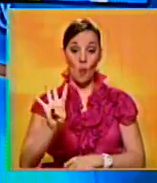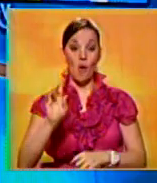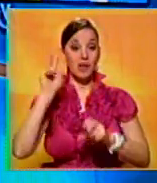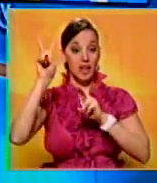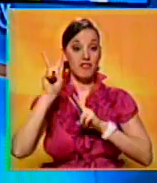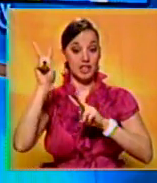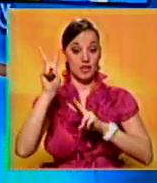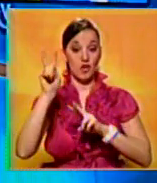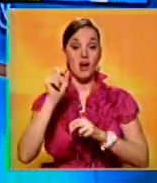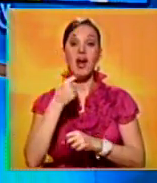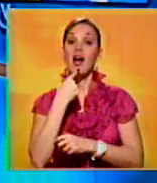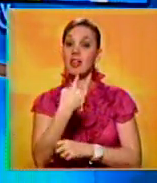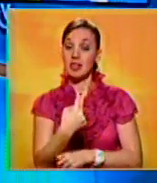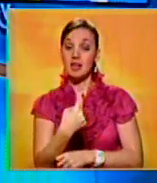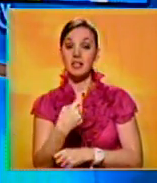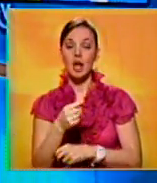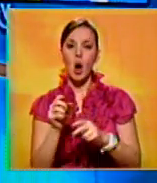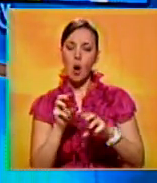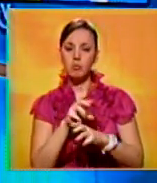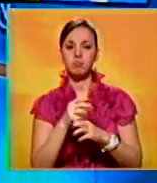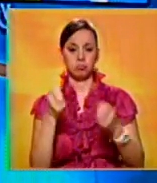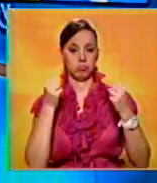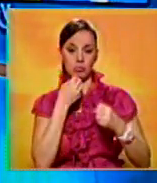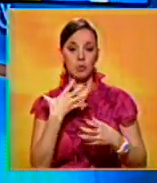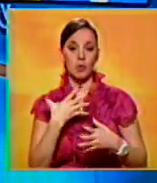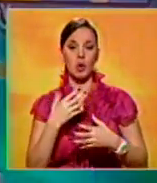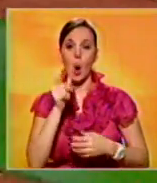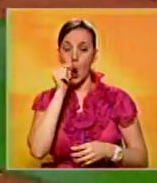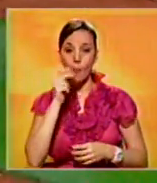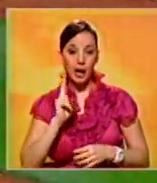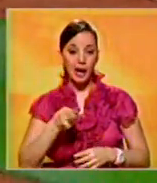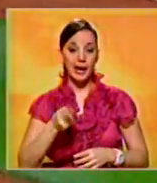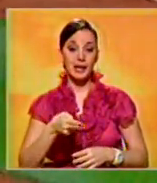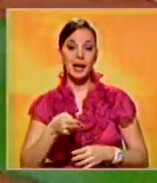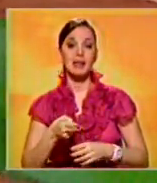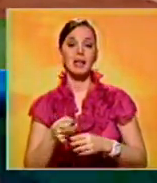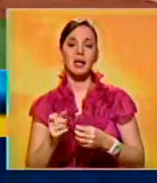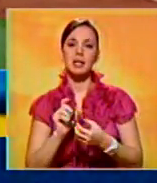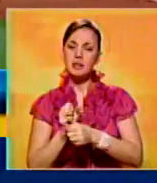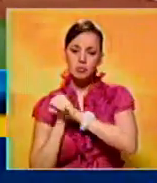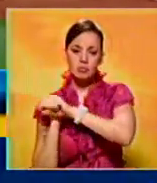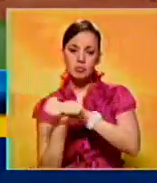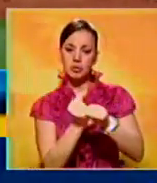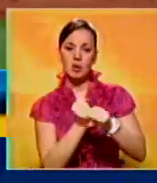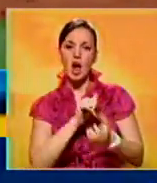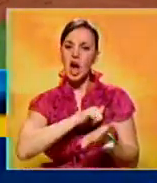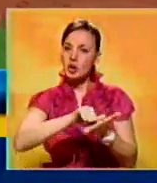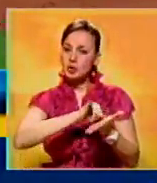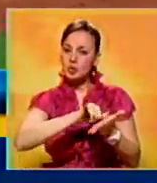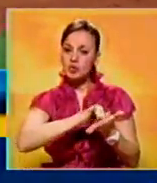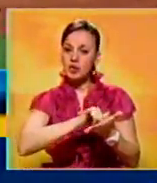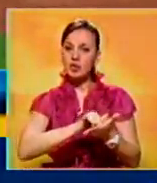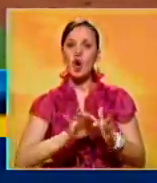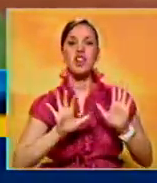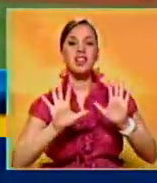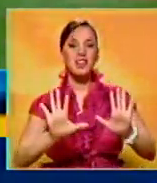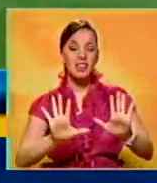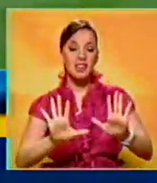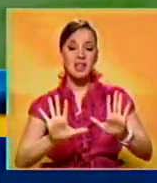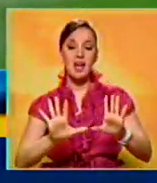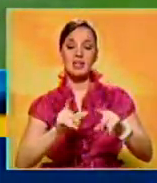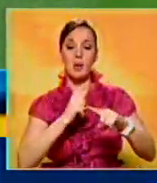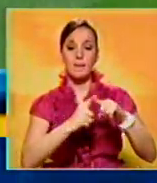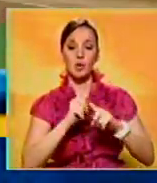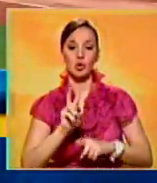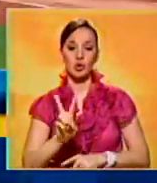jornada en la que Wilmer Flores se conectó un gran slam. Hernández se brilló en la victoria de los Marineros de Seattle ante los Yankees de Nueva York, una victoria de 10 carreras por 2. El